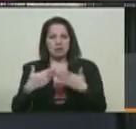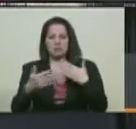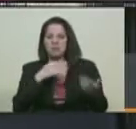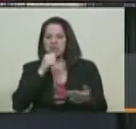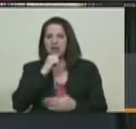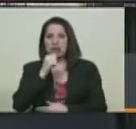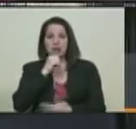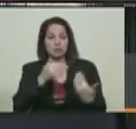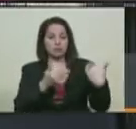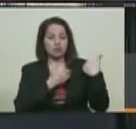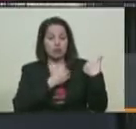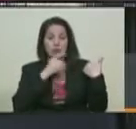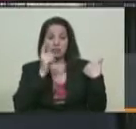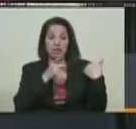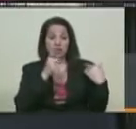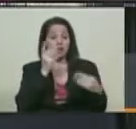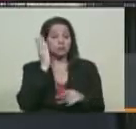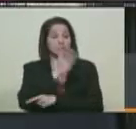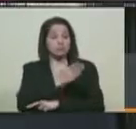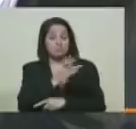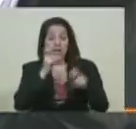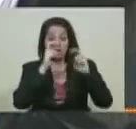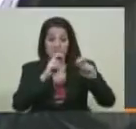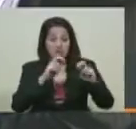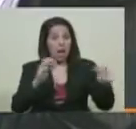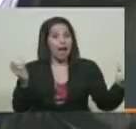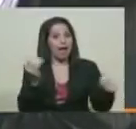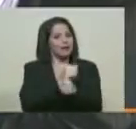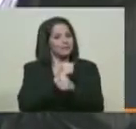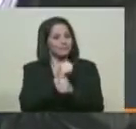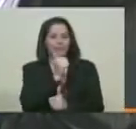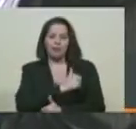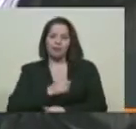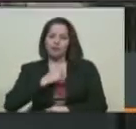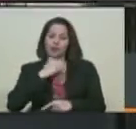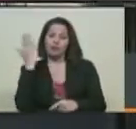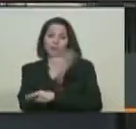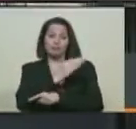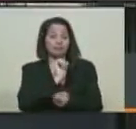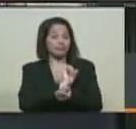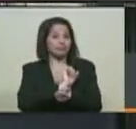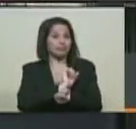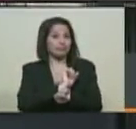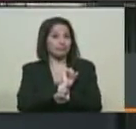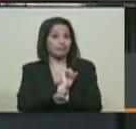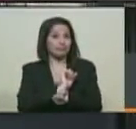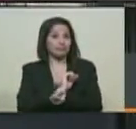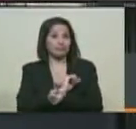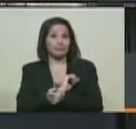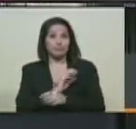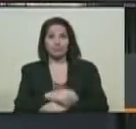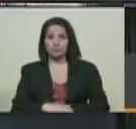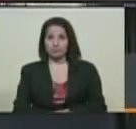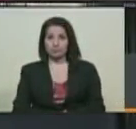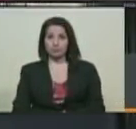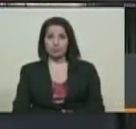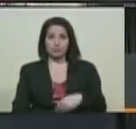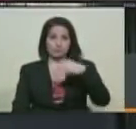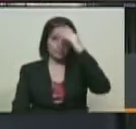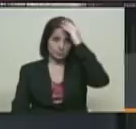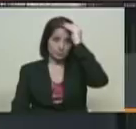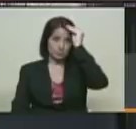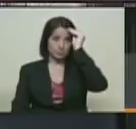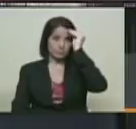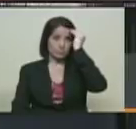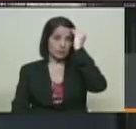Todo corrupto que es develado, investigado y descubierto, sale a declararse disidente, sale